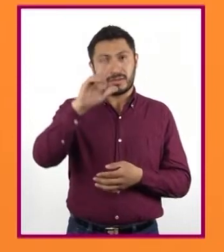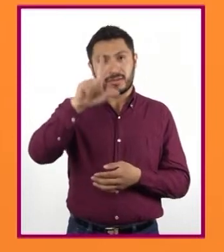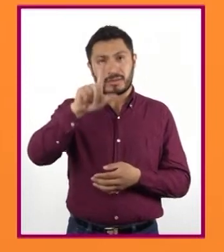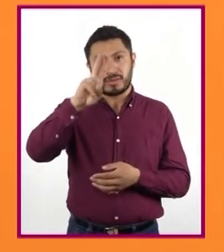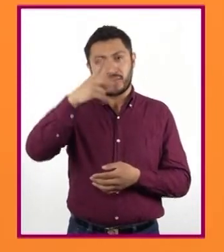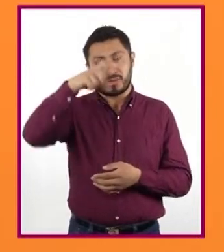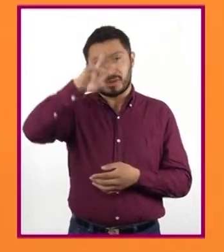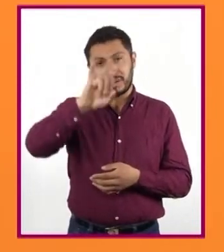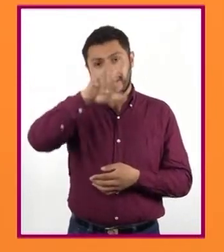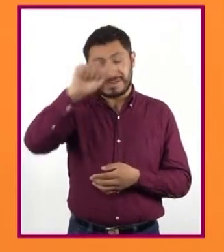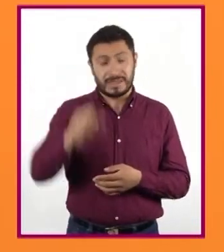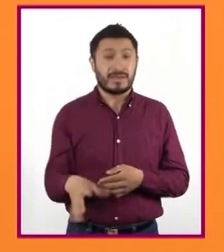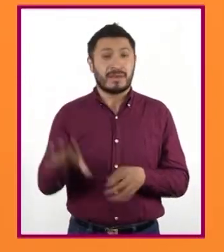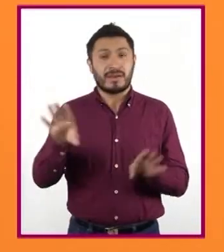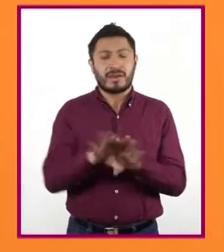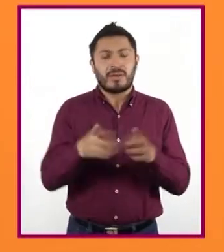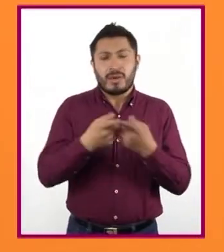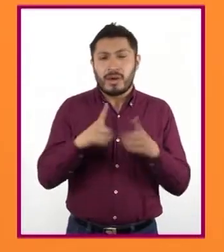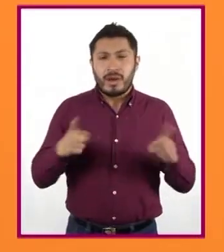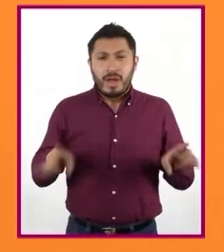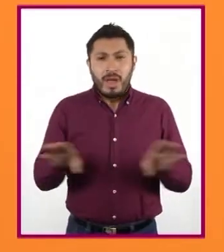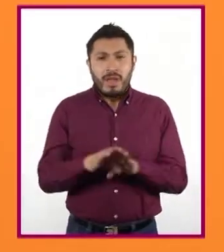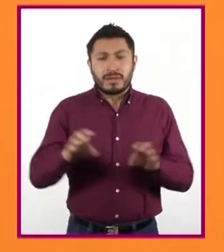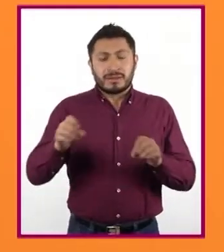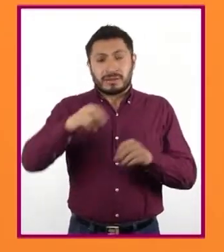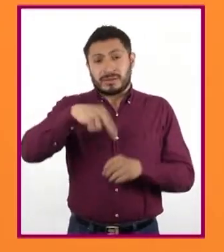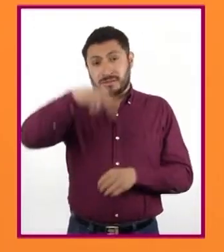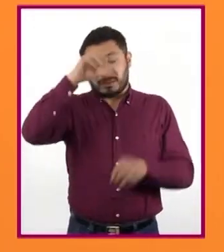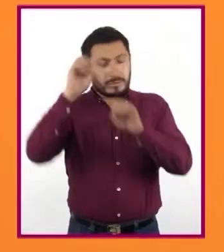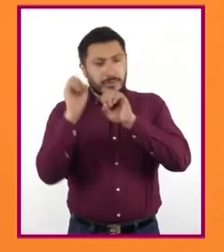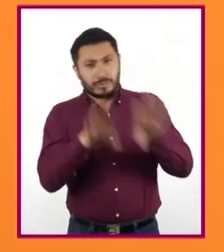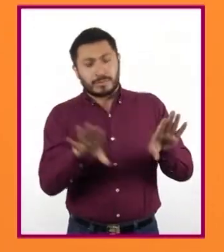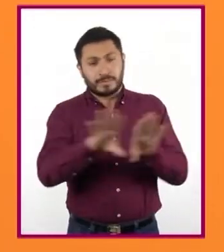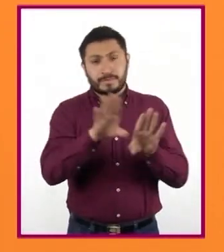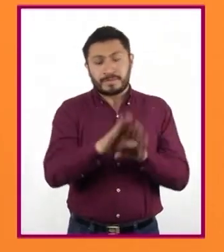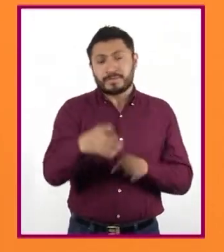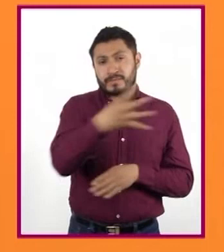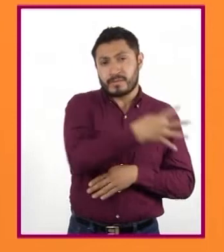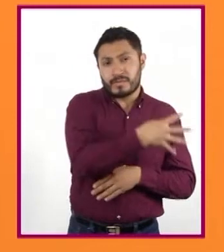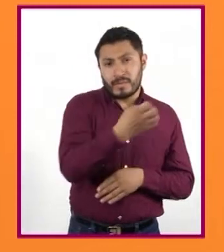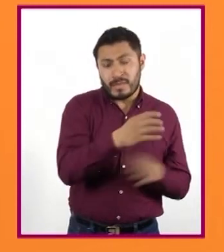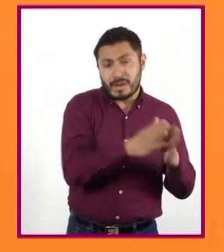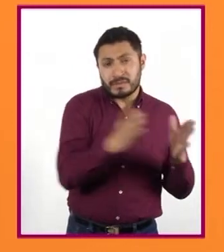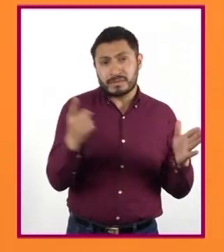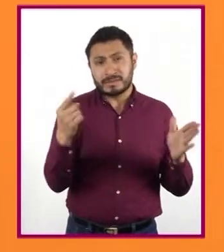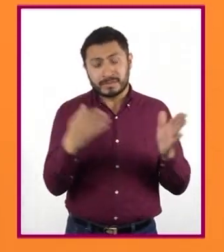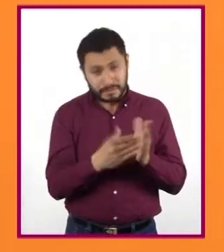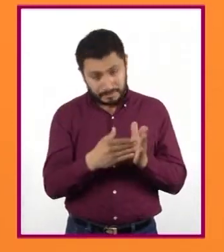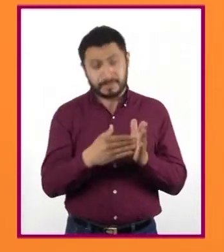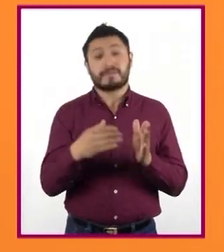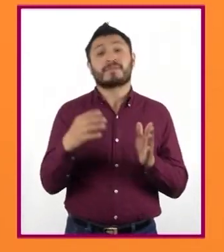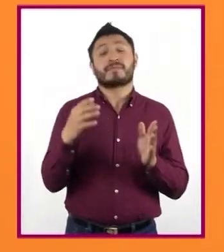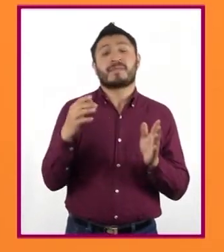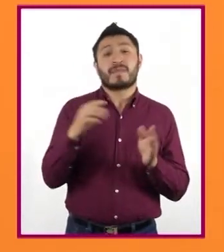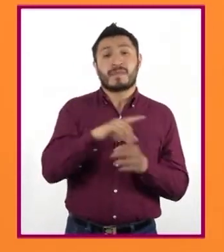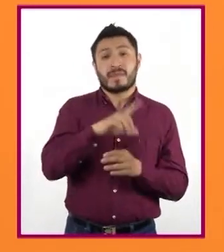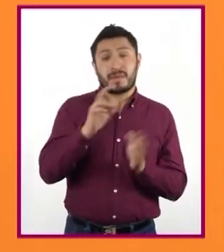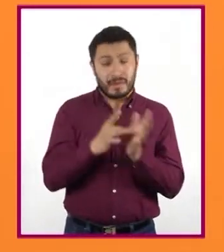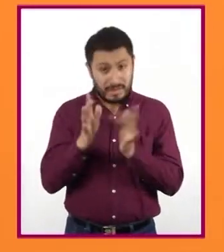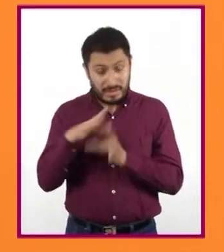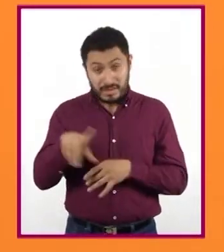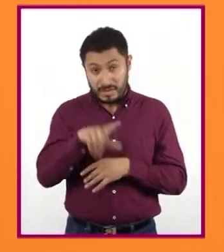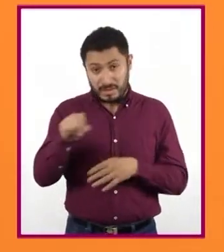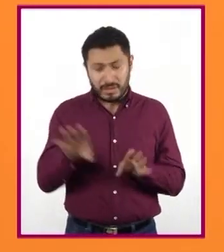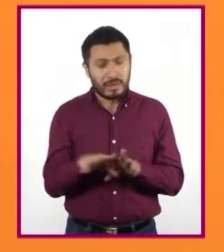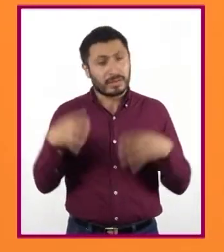que condujo al abandono del norte de Mesoamérica, en su mayoría ocurrido entre 900 y 1000 de nuestra era, fue resultado de la